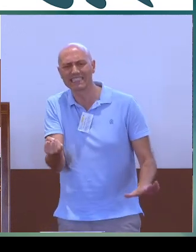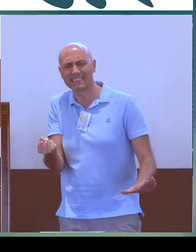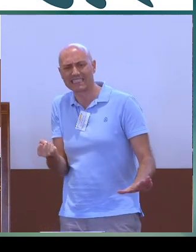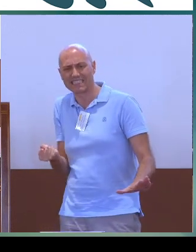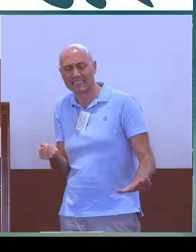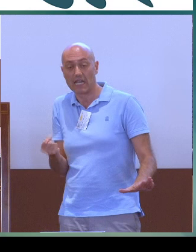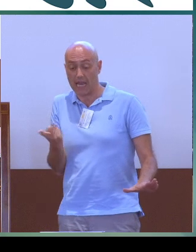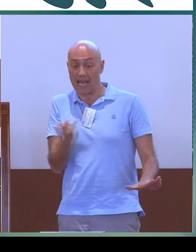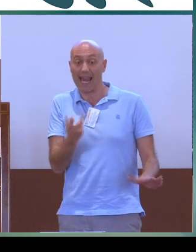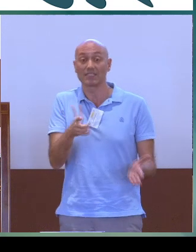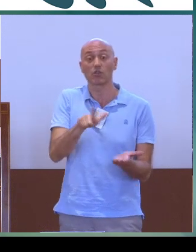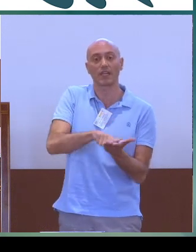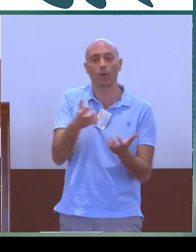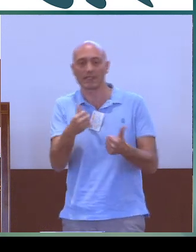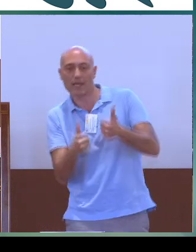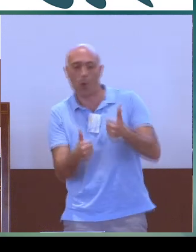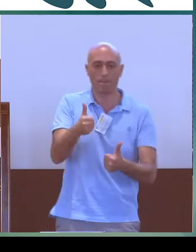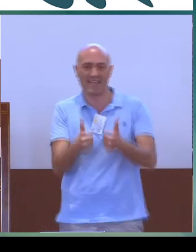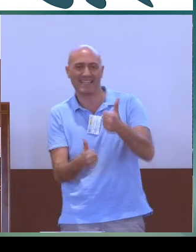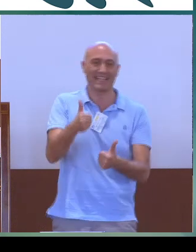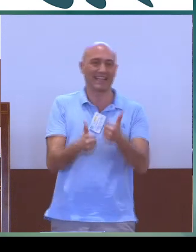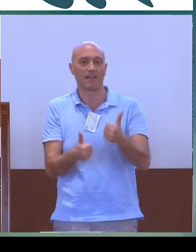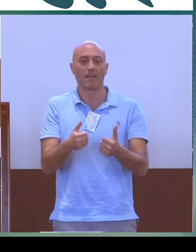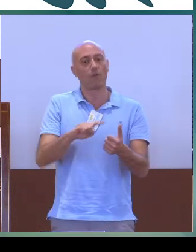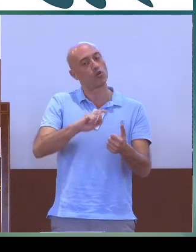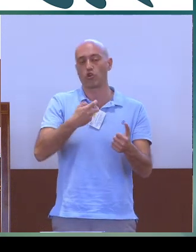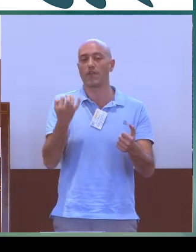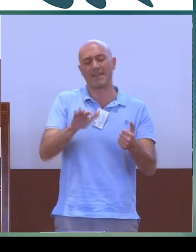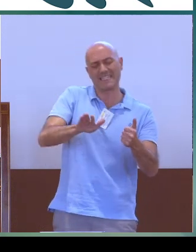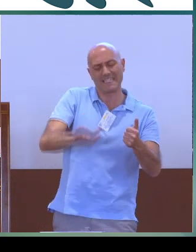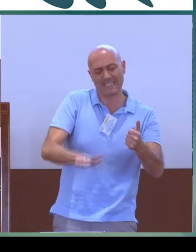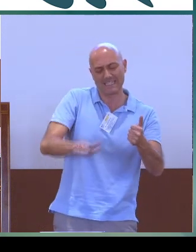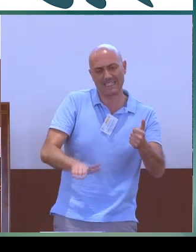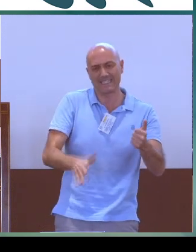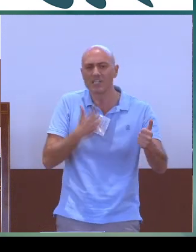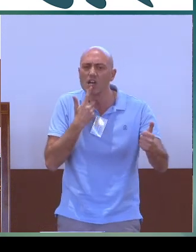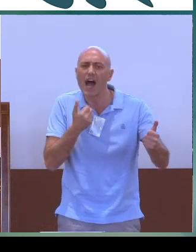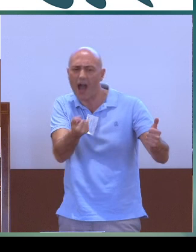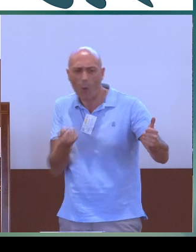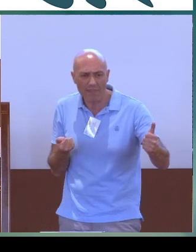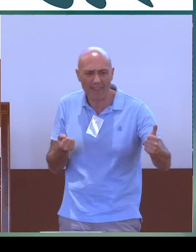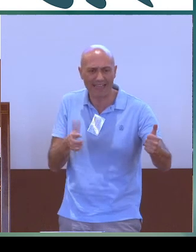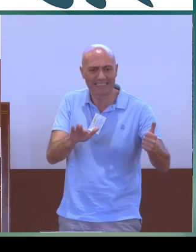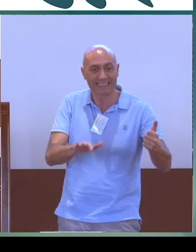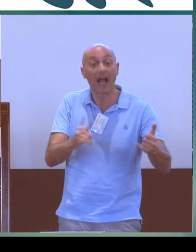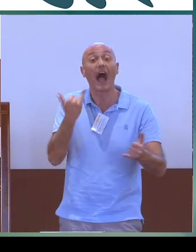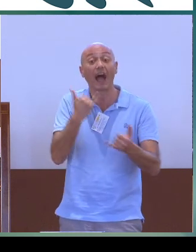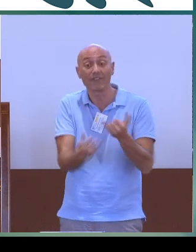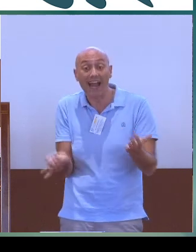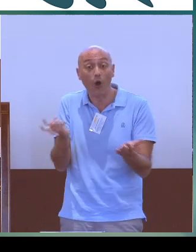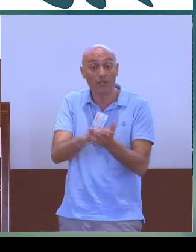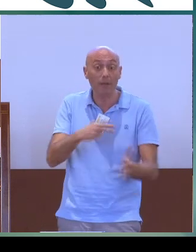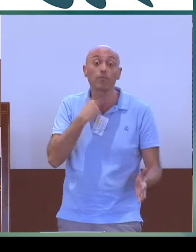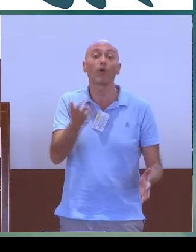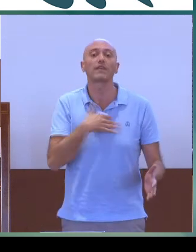lenguas están activadas y cuando tenemos que inhibir una para articular la otra, le cuesta más en la dirección de la